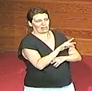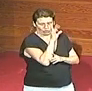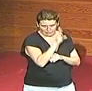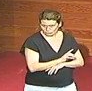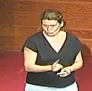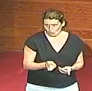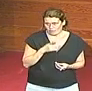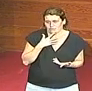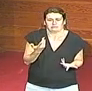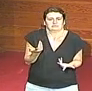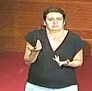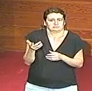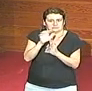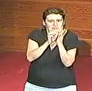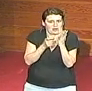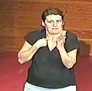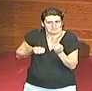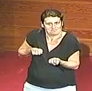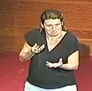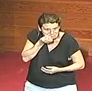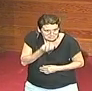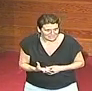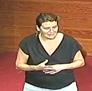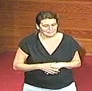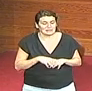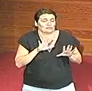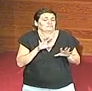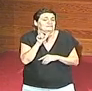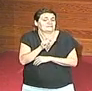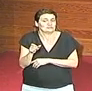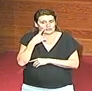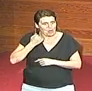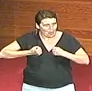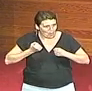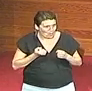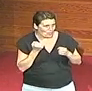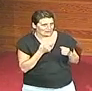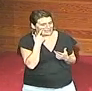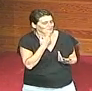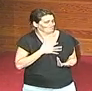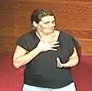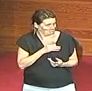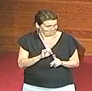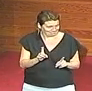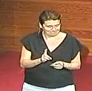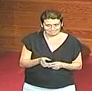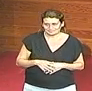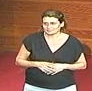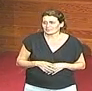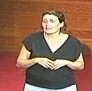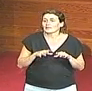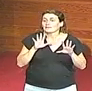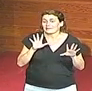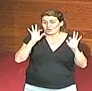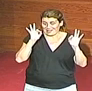el telediario o el informativo, ¿no? Entonces, claro, hay gente que va corriendo, corriendo y le es muy cómodo, pero, hombre, la mayoría